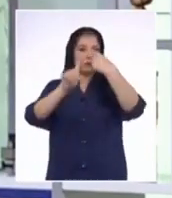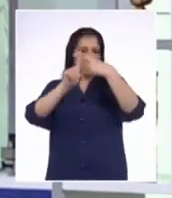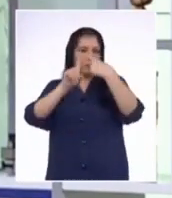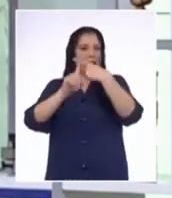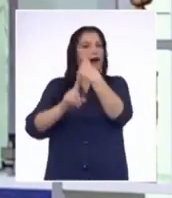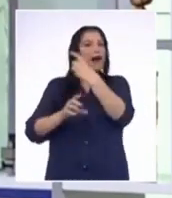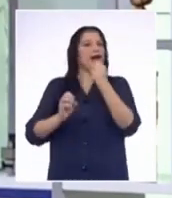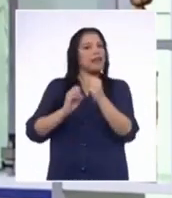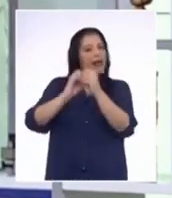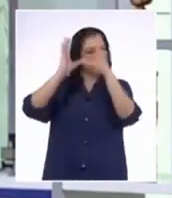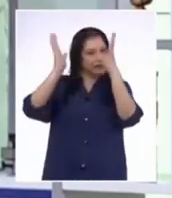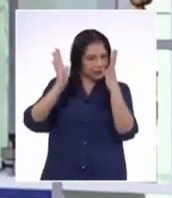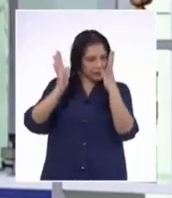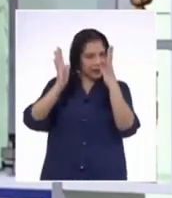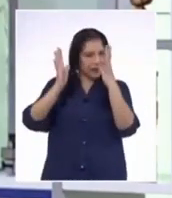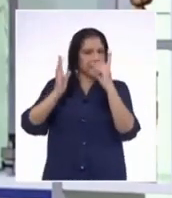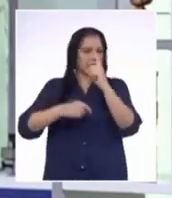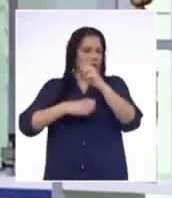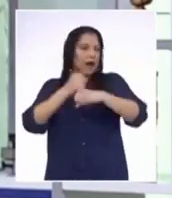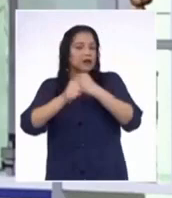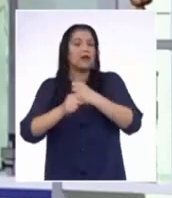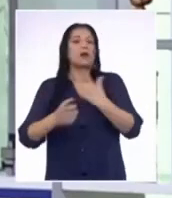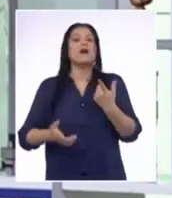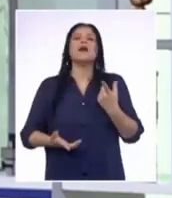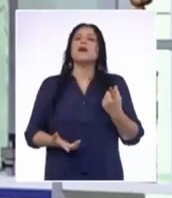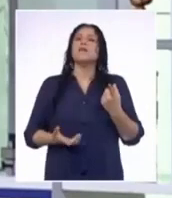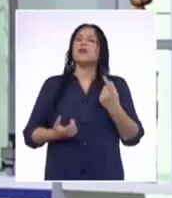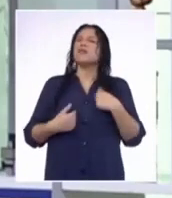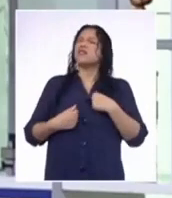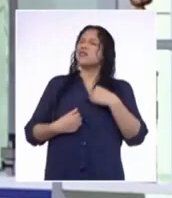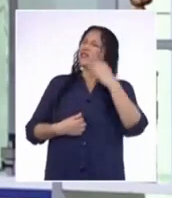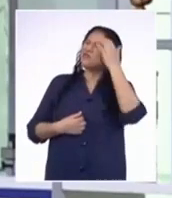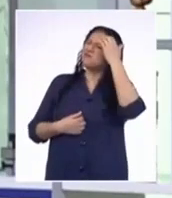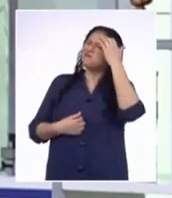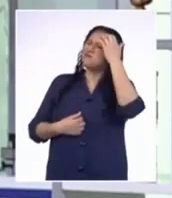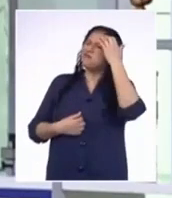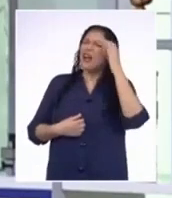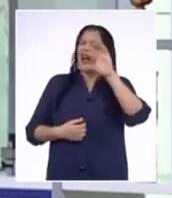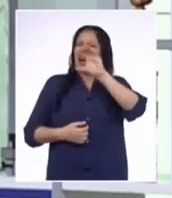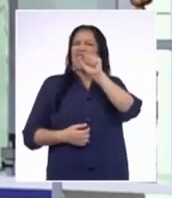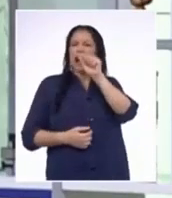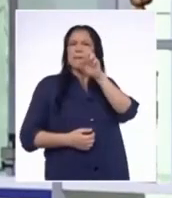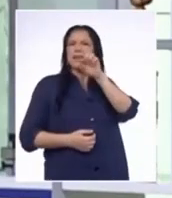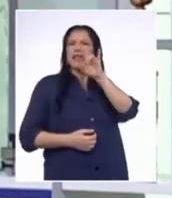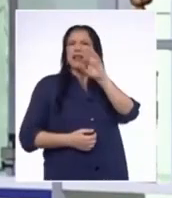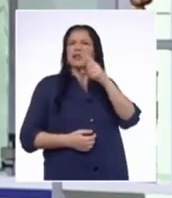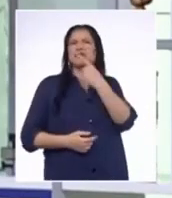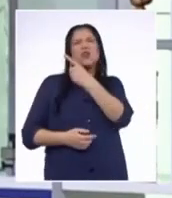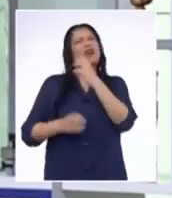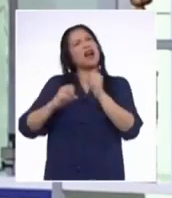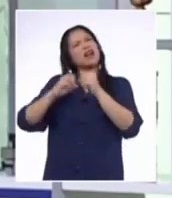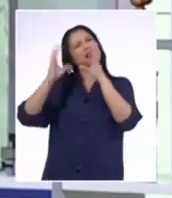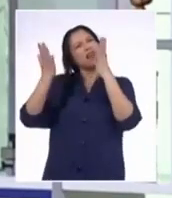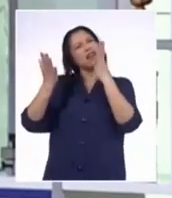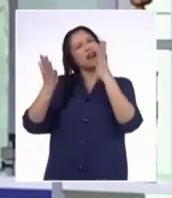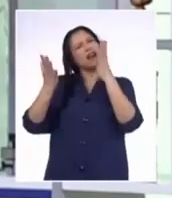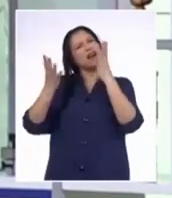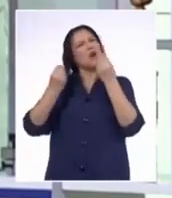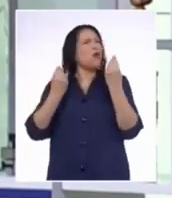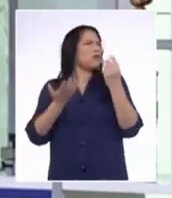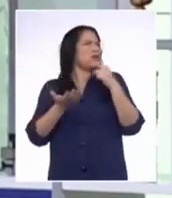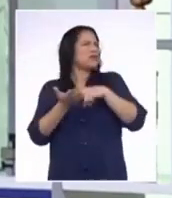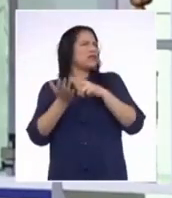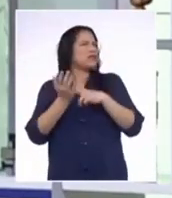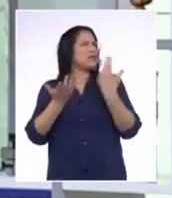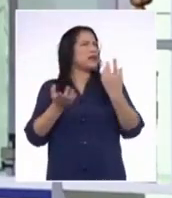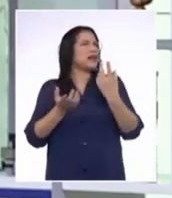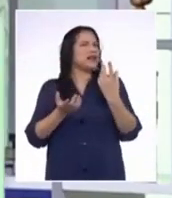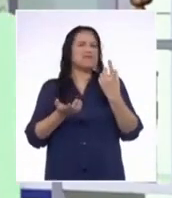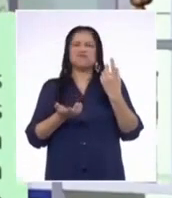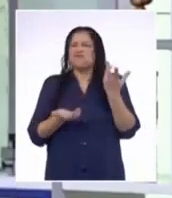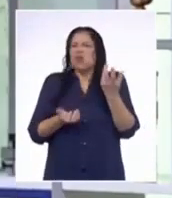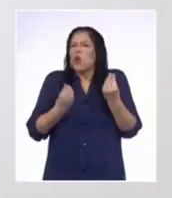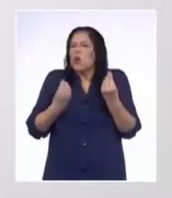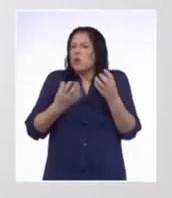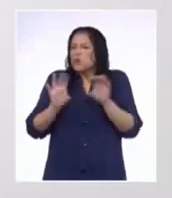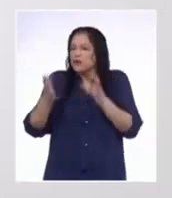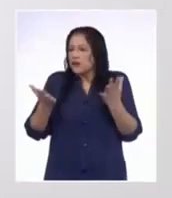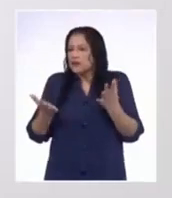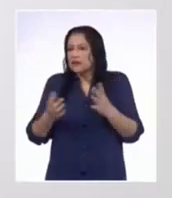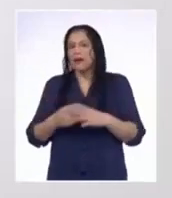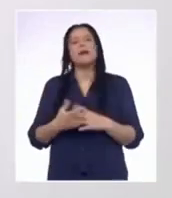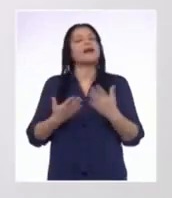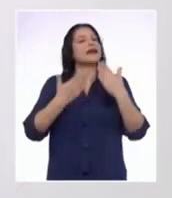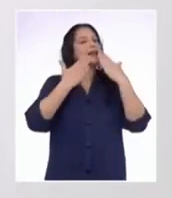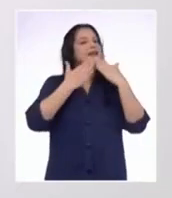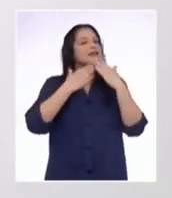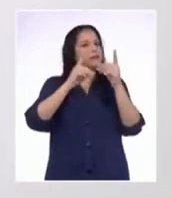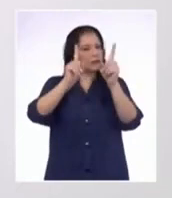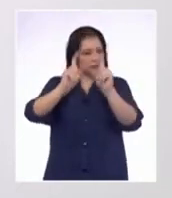diaria. Lo que me llama la atención, profesora, es que diga capitalización diaria. Quiero que me explique en qué consiste eso.